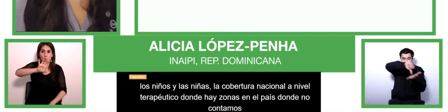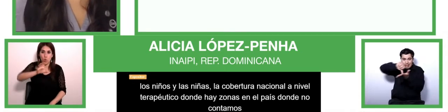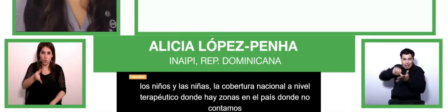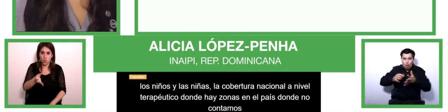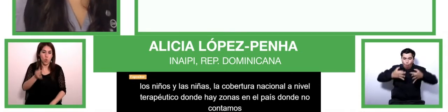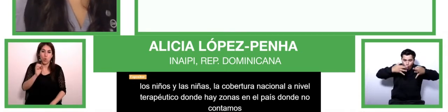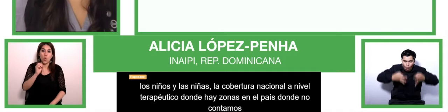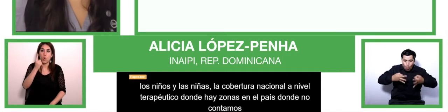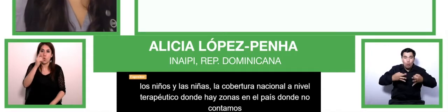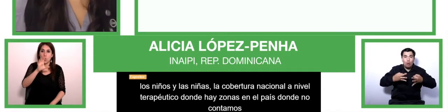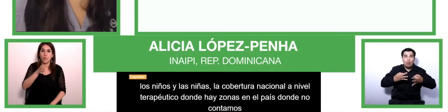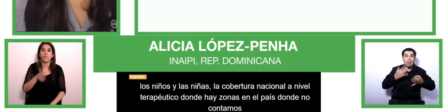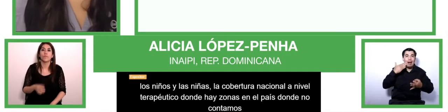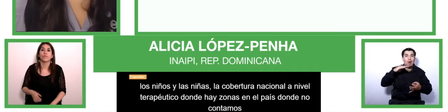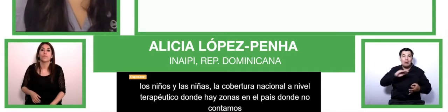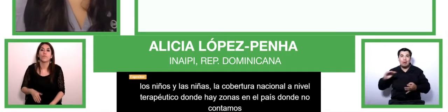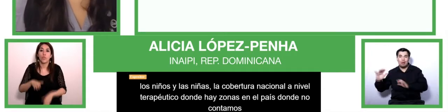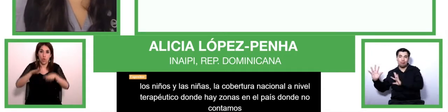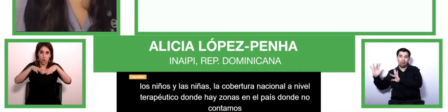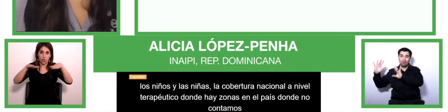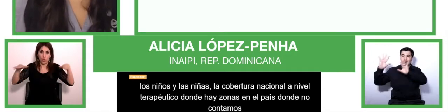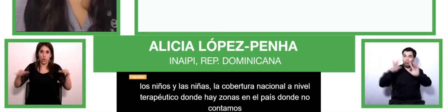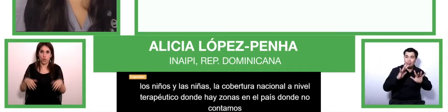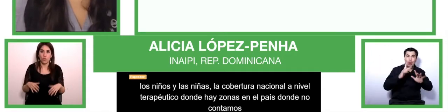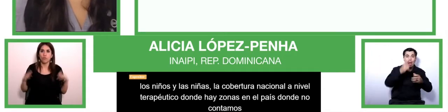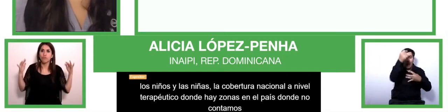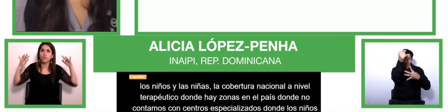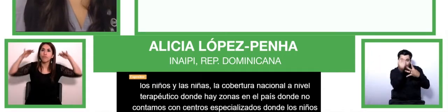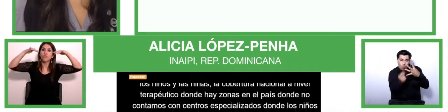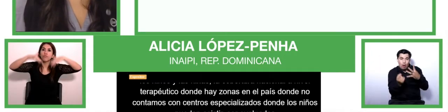estos niños puedan asistir, ser evaluados y